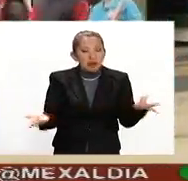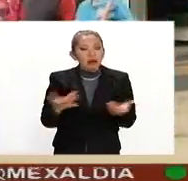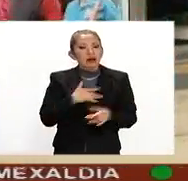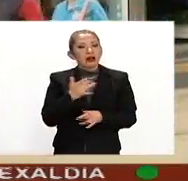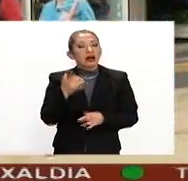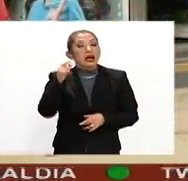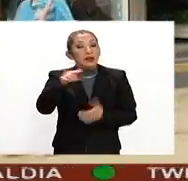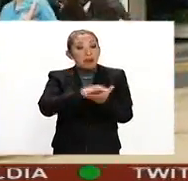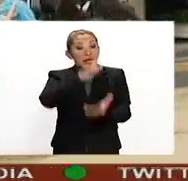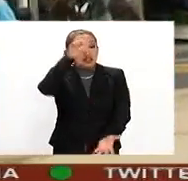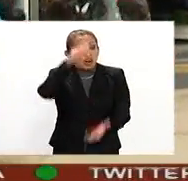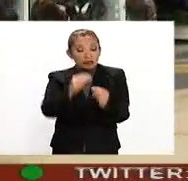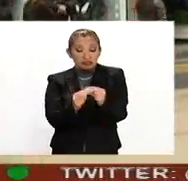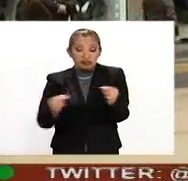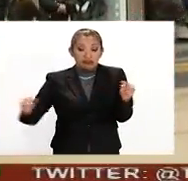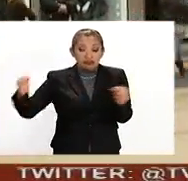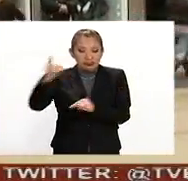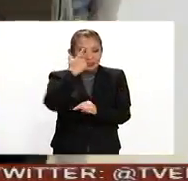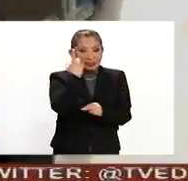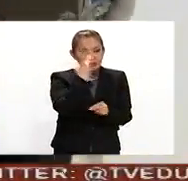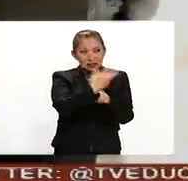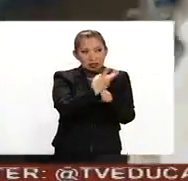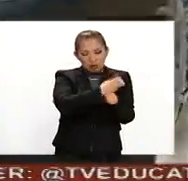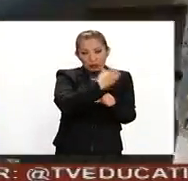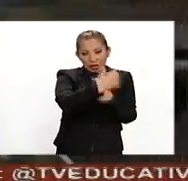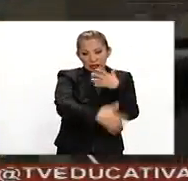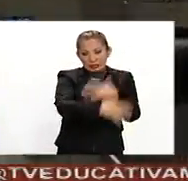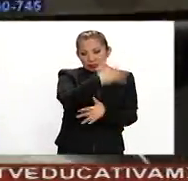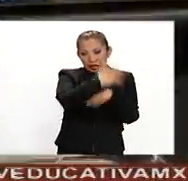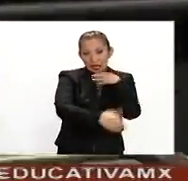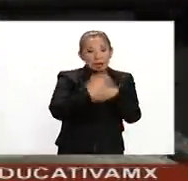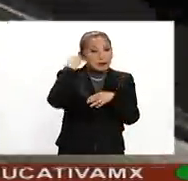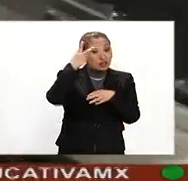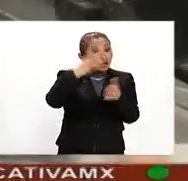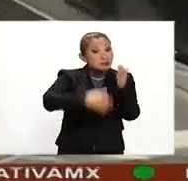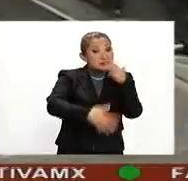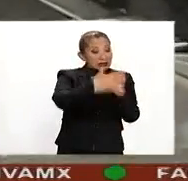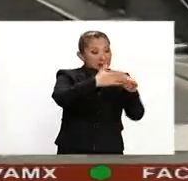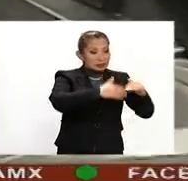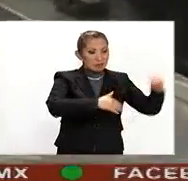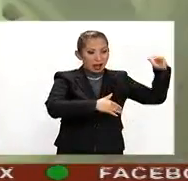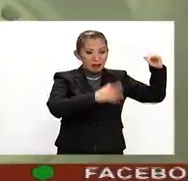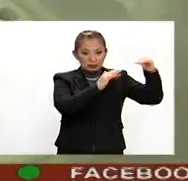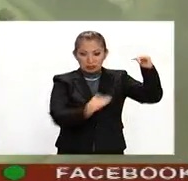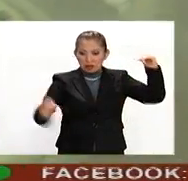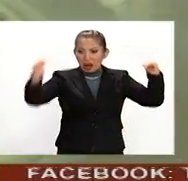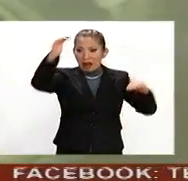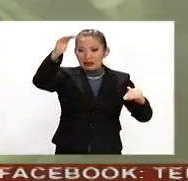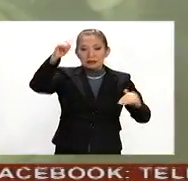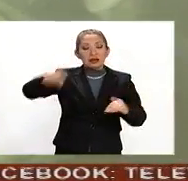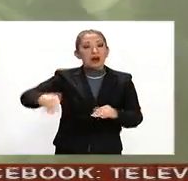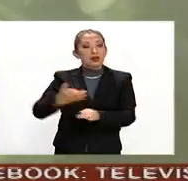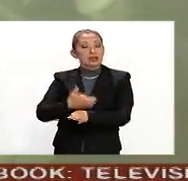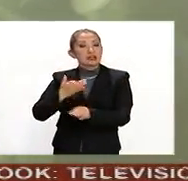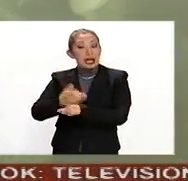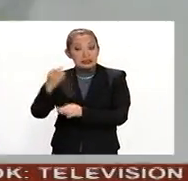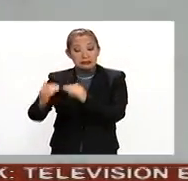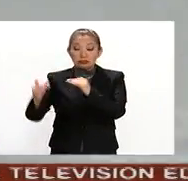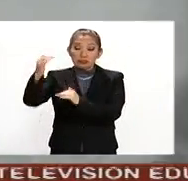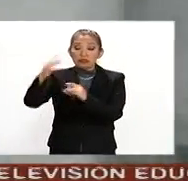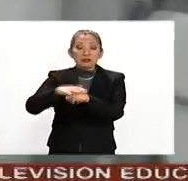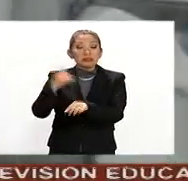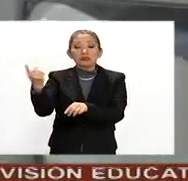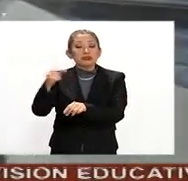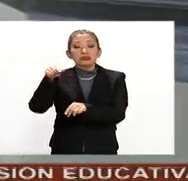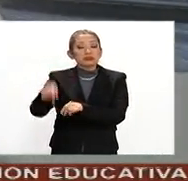es el mayor nivel desde la segunda quincena de marzo del 2015. El aumento de la inflación. Este incremento se debe, entre